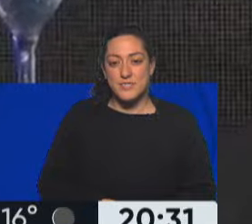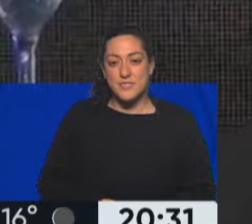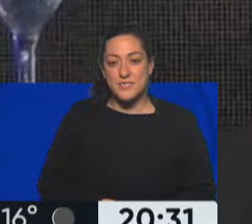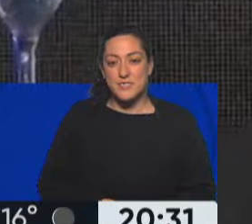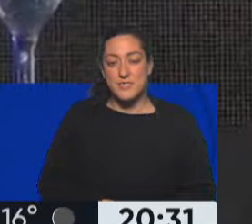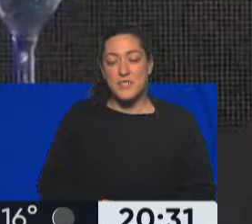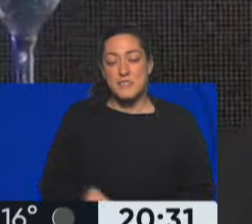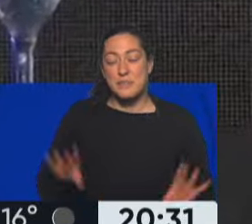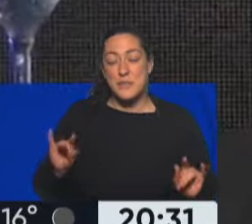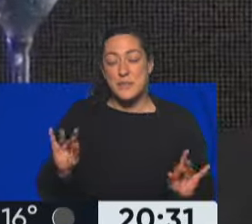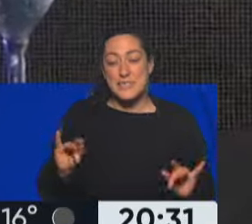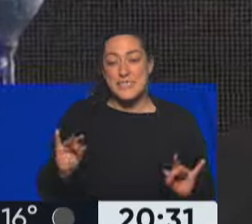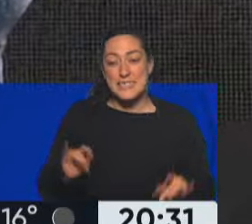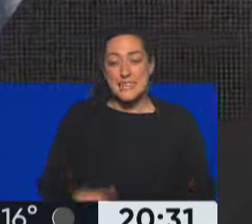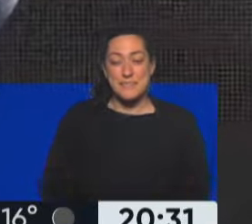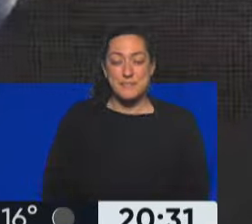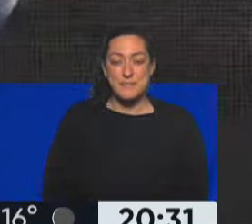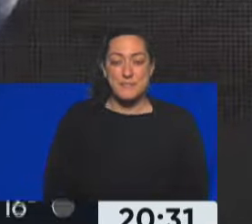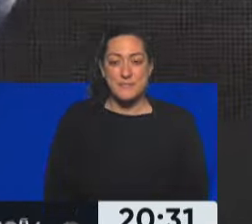me cuesta.